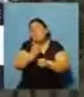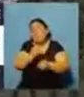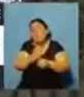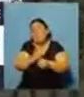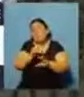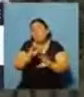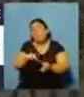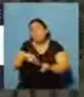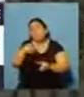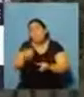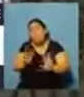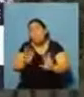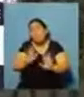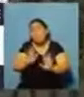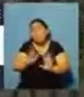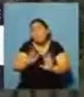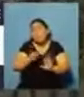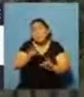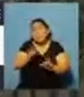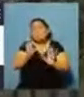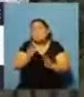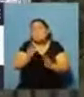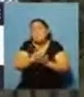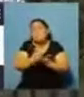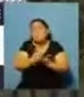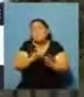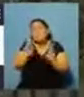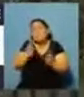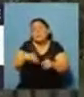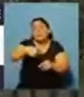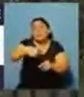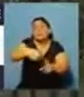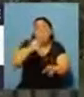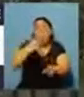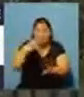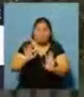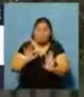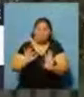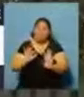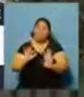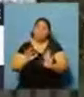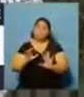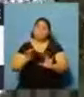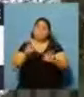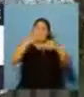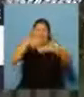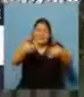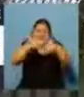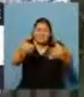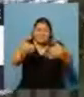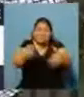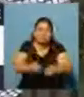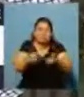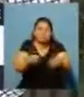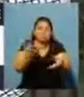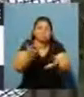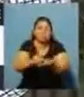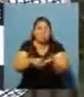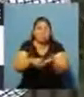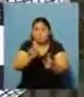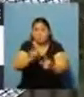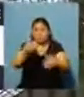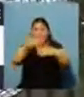resultado dentro de unos cuantos días más, digamos, como exitosos para la lucha o la contención de nuevos focos, digamos. Efectivamente,